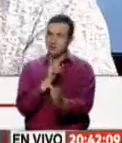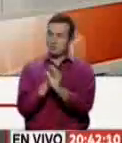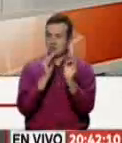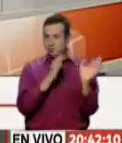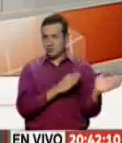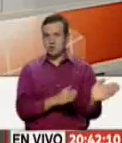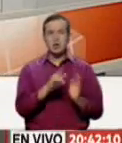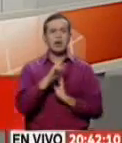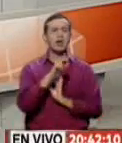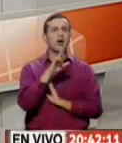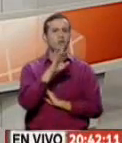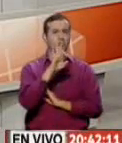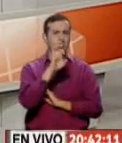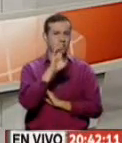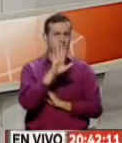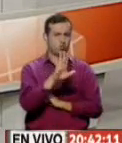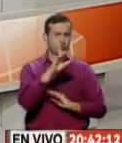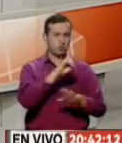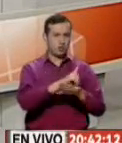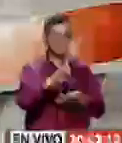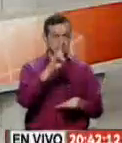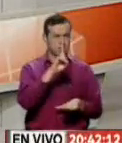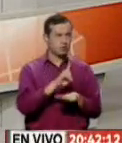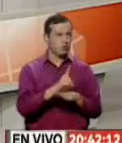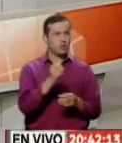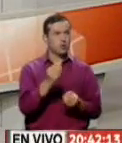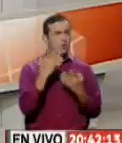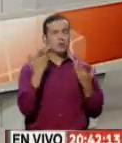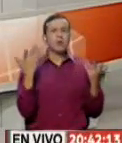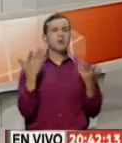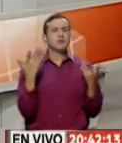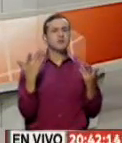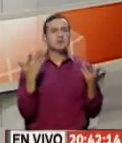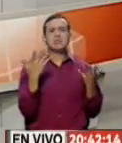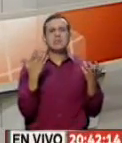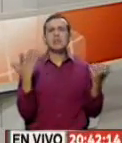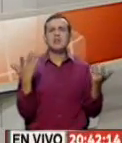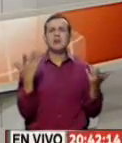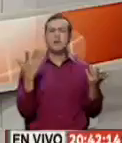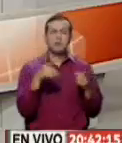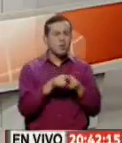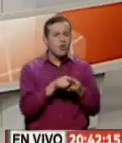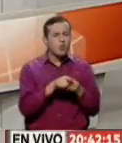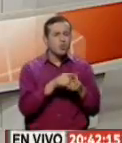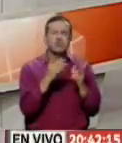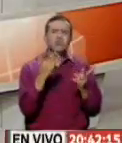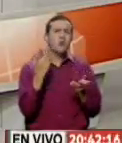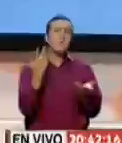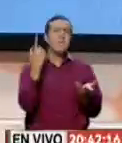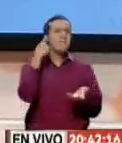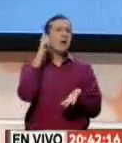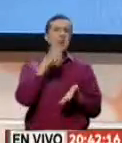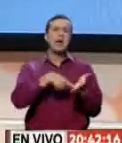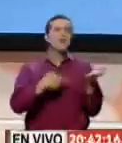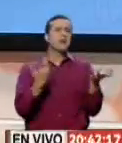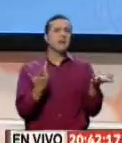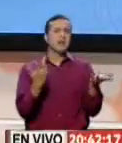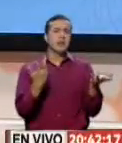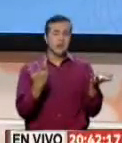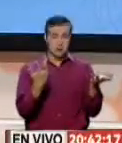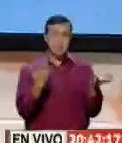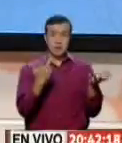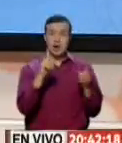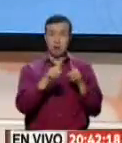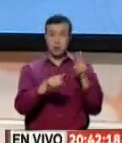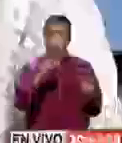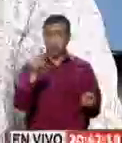Bueno, Lautaro, tú como director del reality, coméntanos un poco qué es lo que se busca con este espacio que busca la participación también